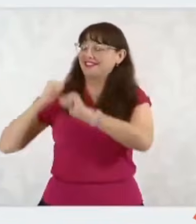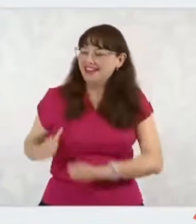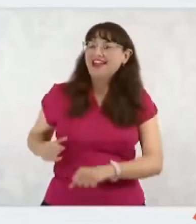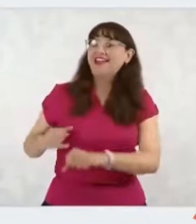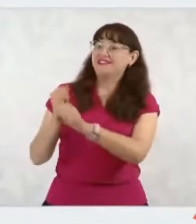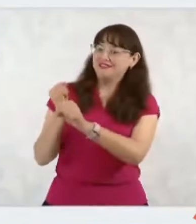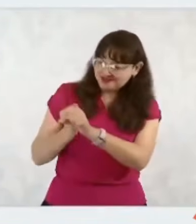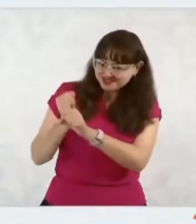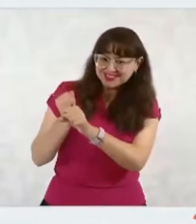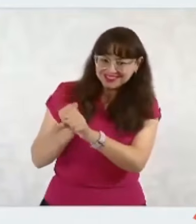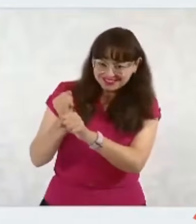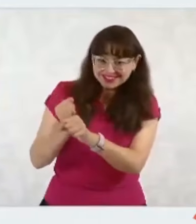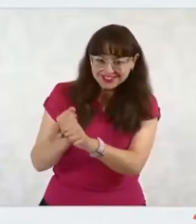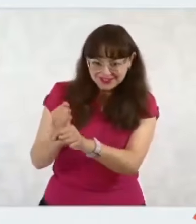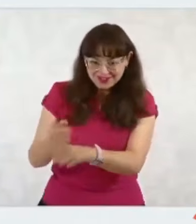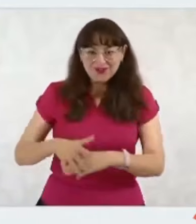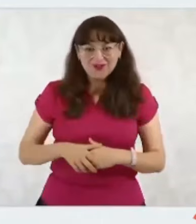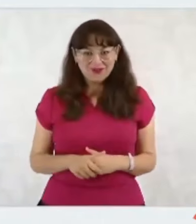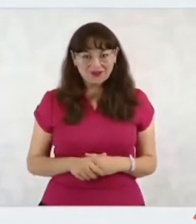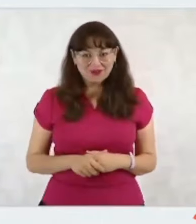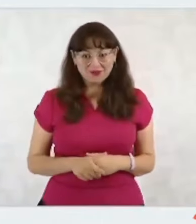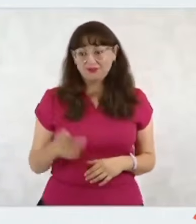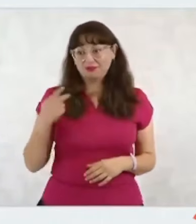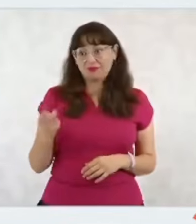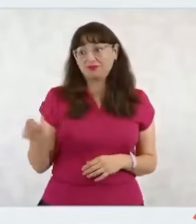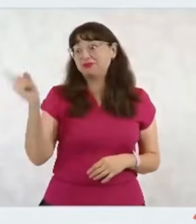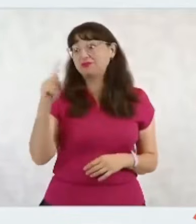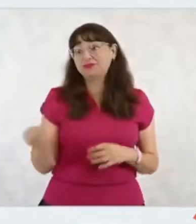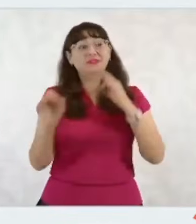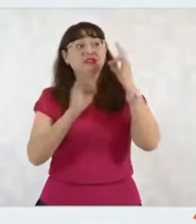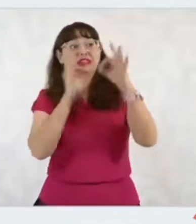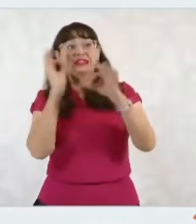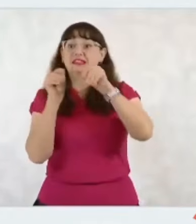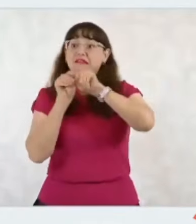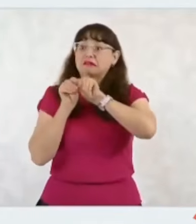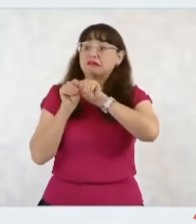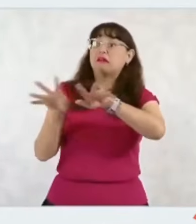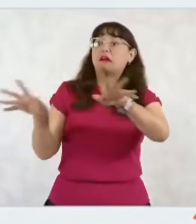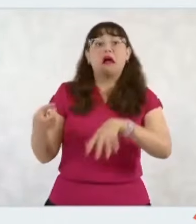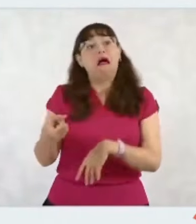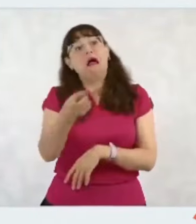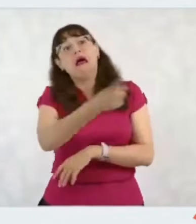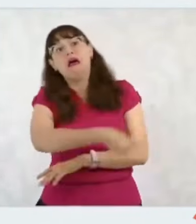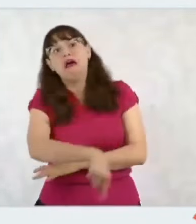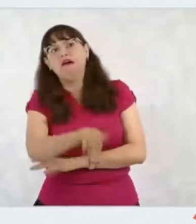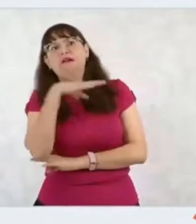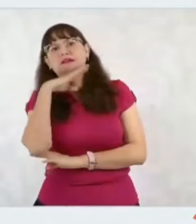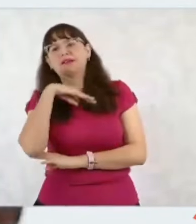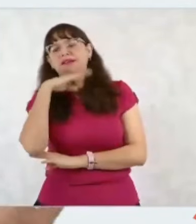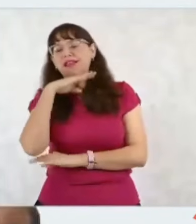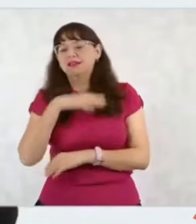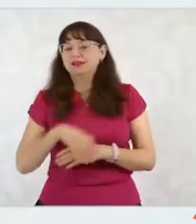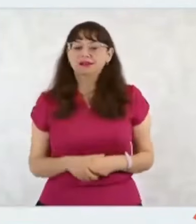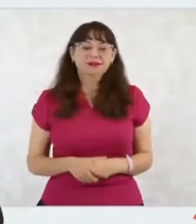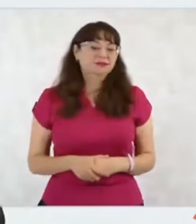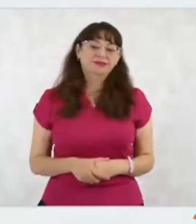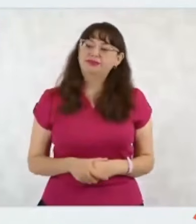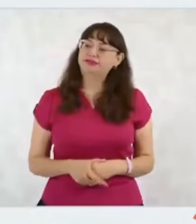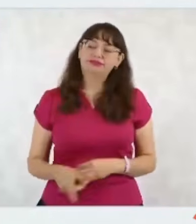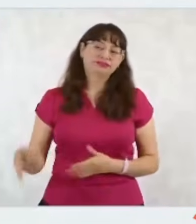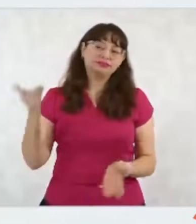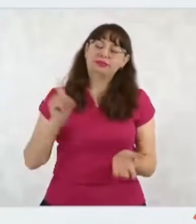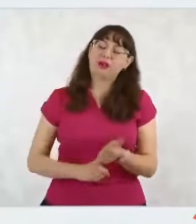Pero la manera en que lo quieren comunicar, pues es para atacar al gobierno. Por eso decimos que muchas veces es propaganda